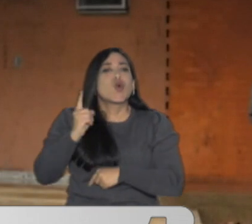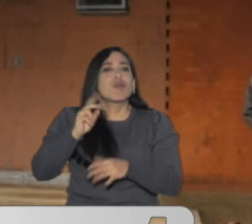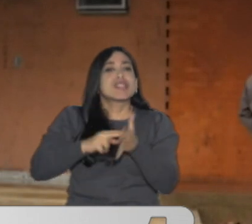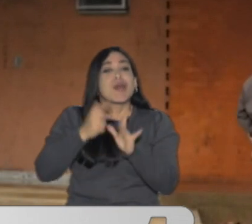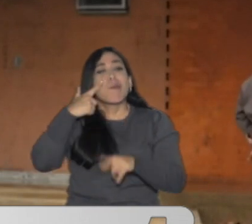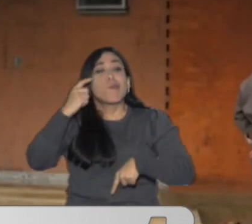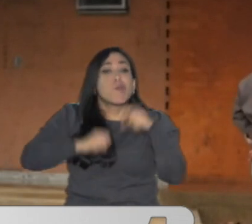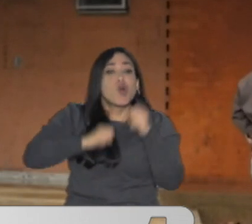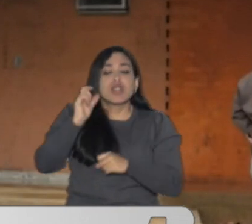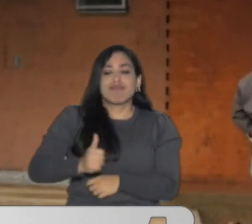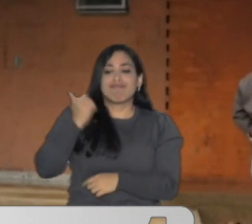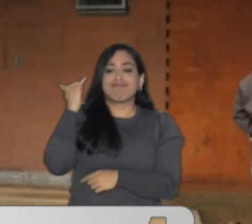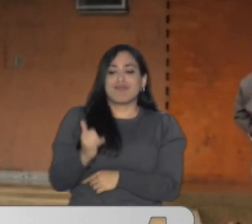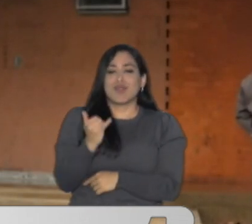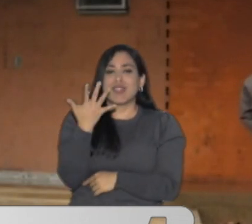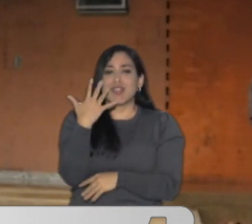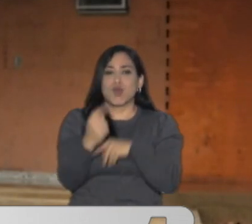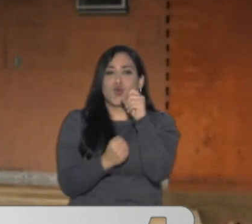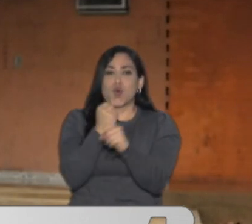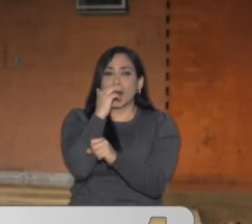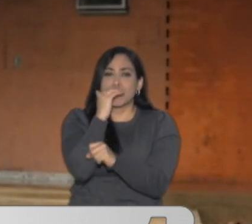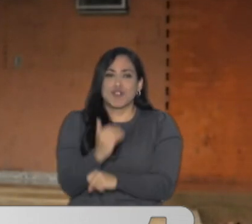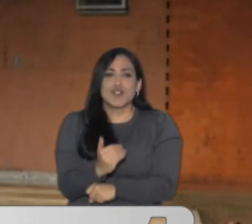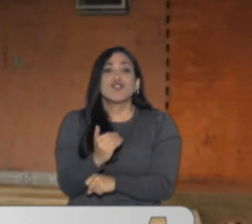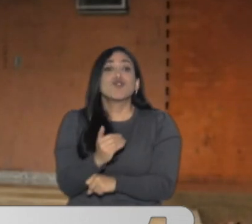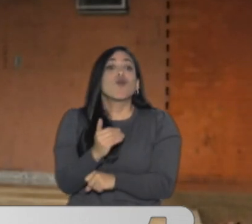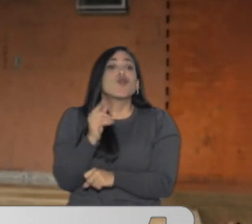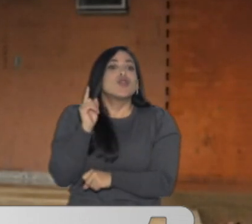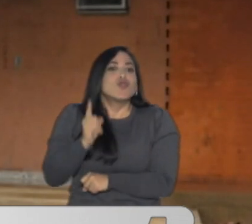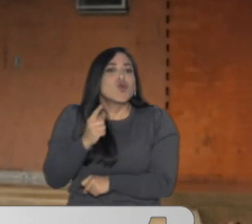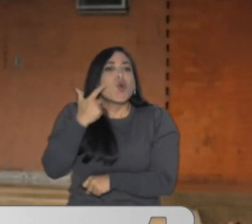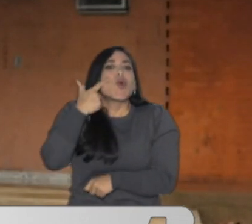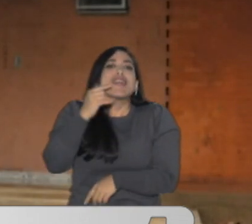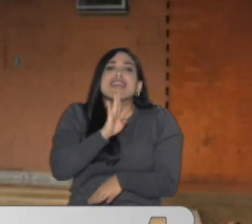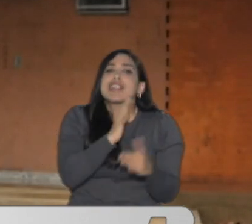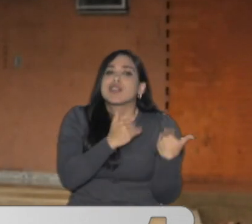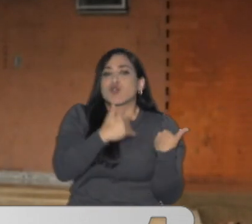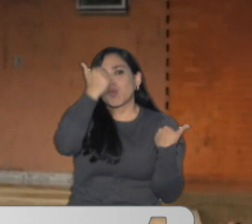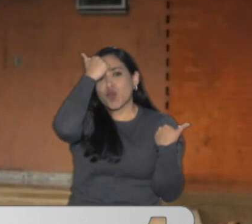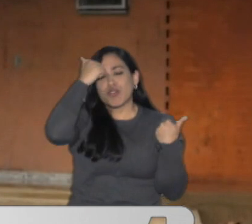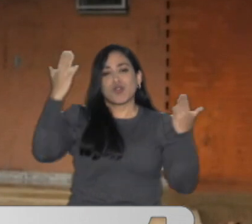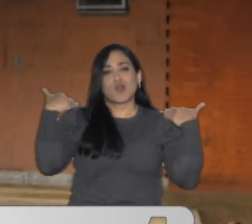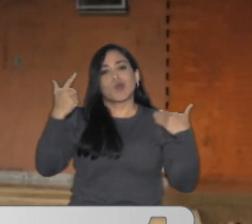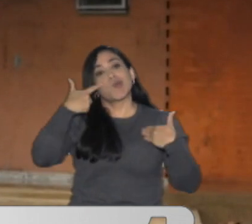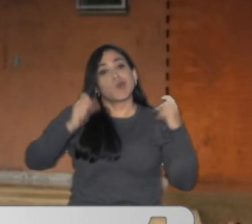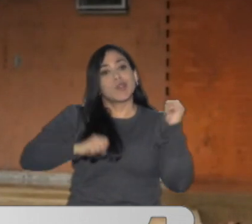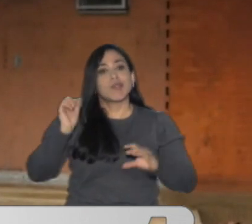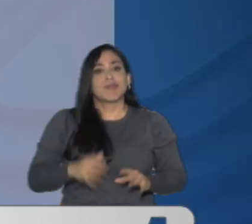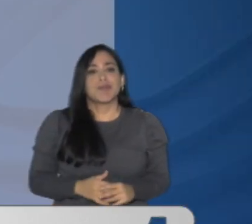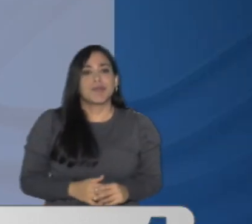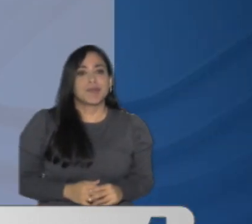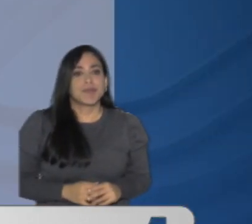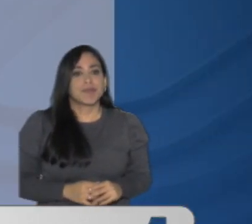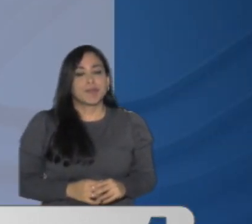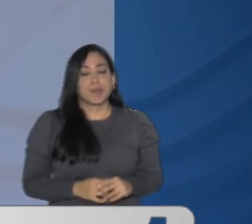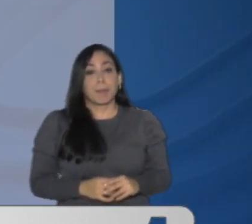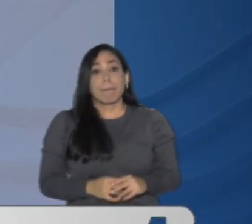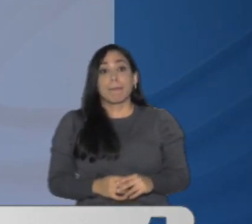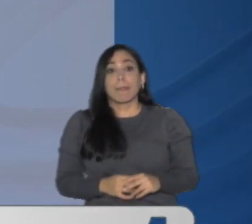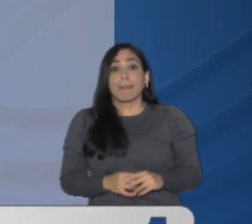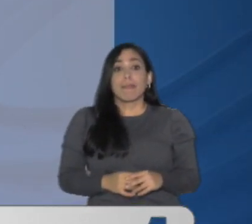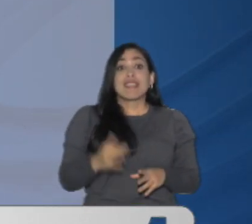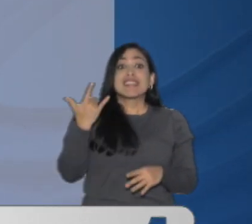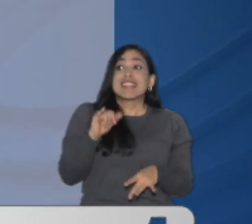por un caso de abuso sexual contra un menor de 5 años, al parecer por parte del profesor de educación física. Luego de